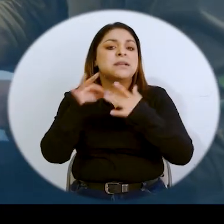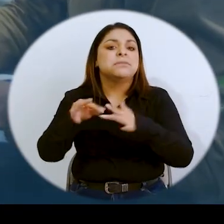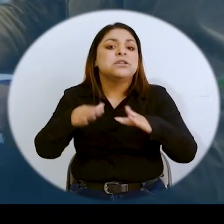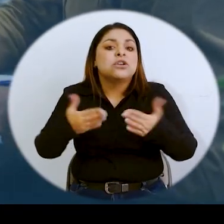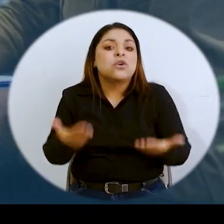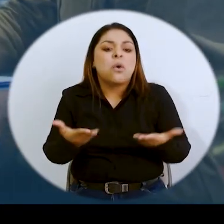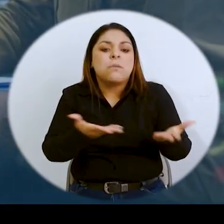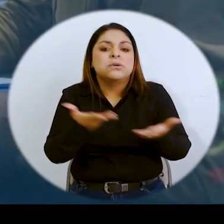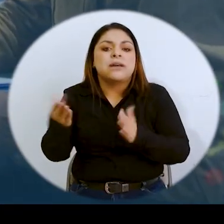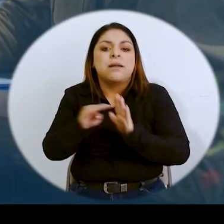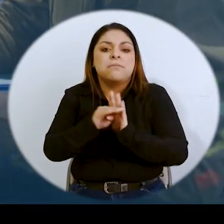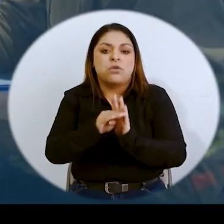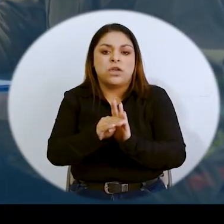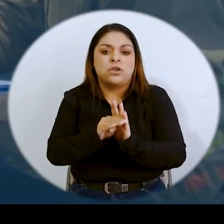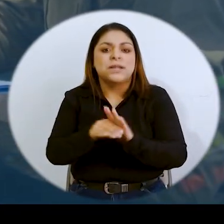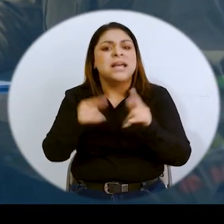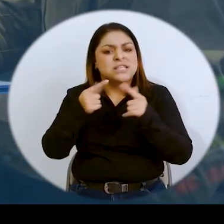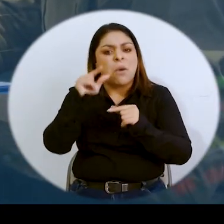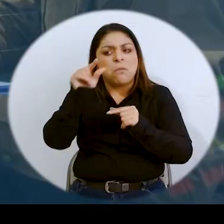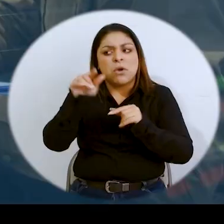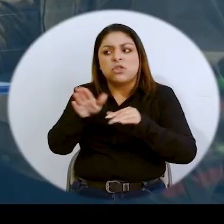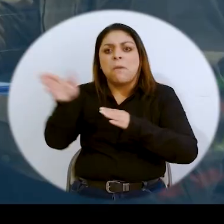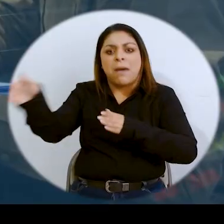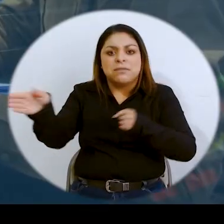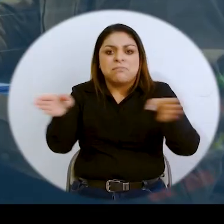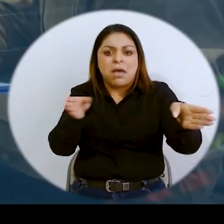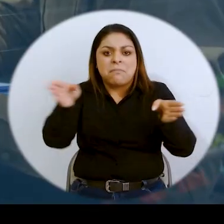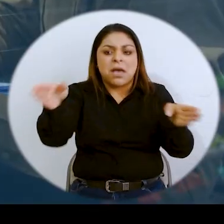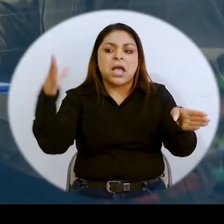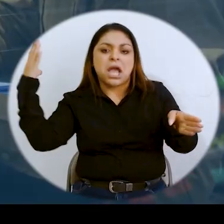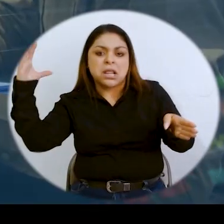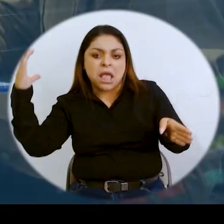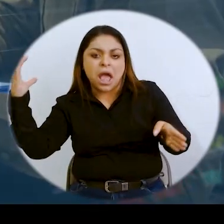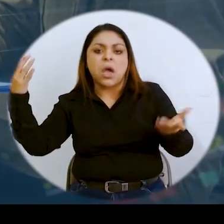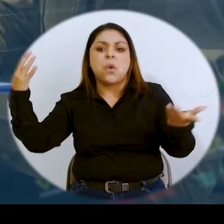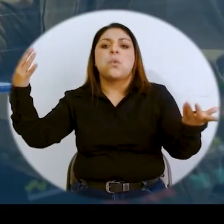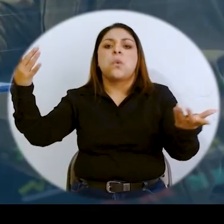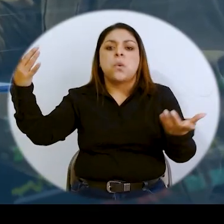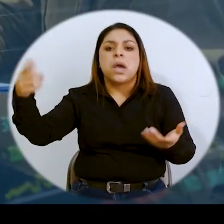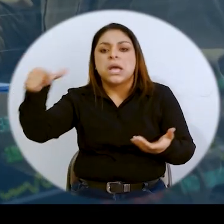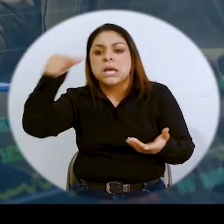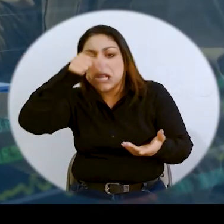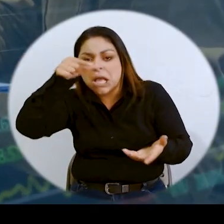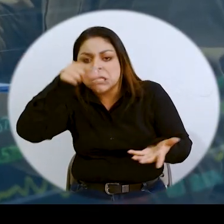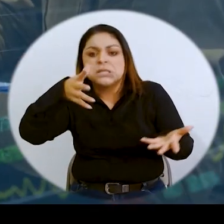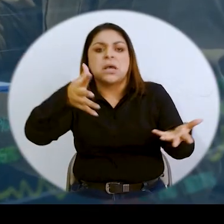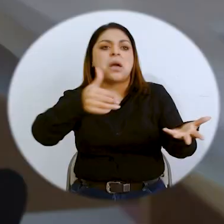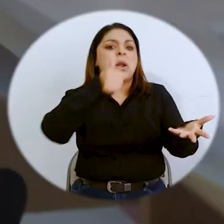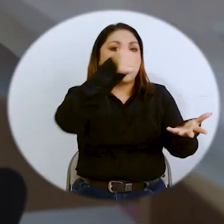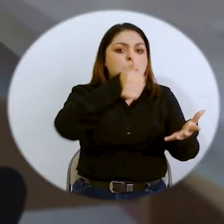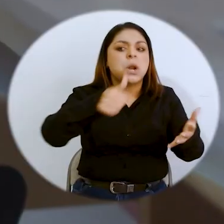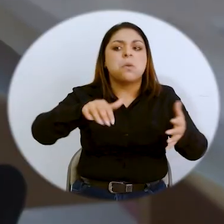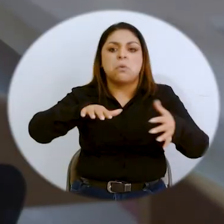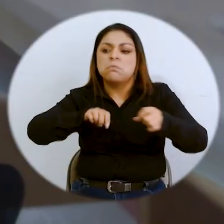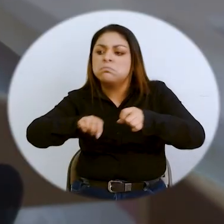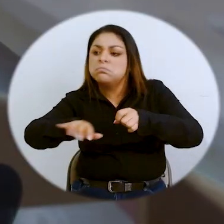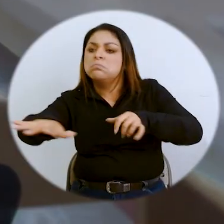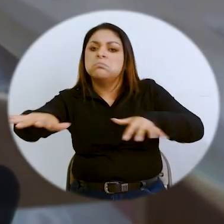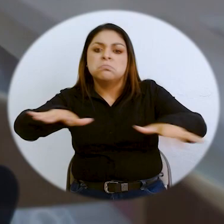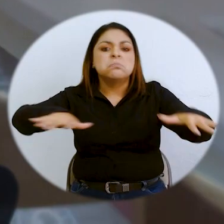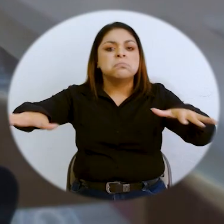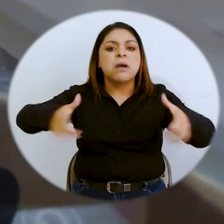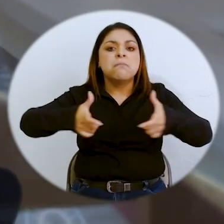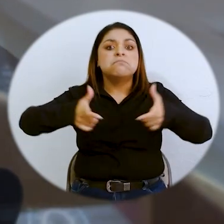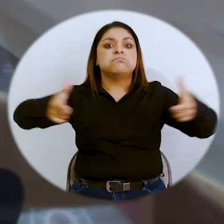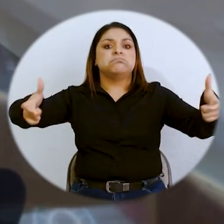llevar este modelo. Ya se ha extendido un poquito porque está en Cartago, está en Grecia, antes estaba, digamos, en la zona metropolitana, y aquí, exactamente, sí.